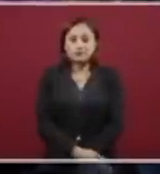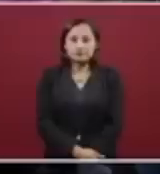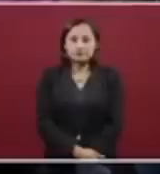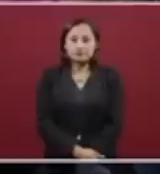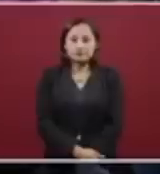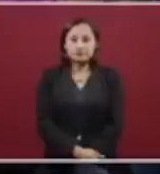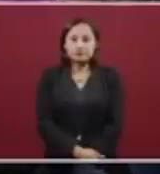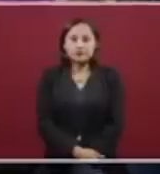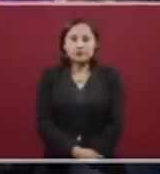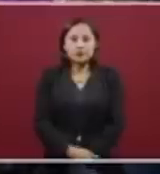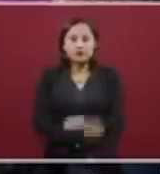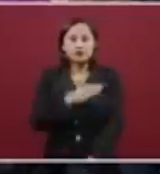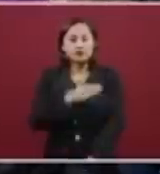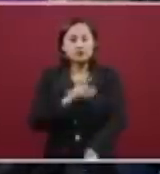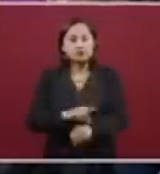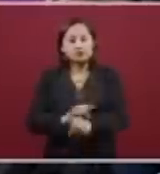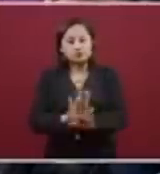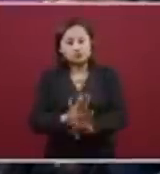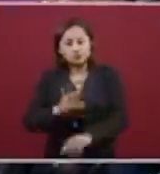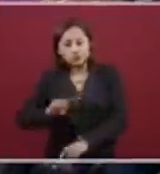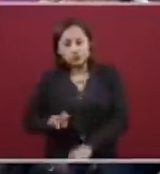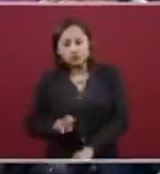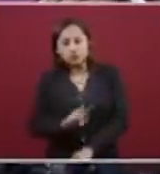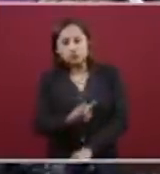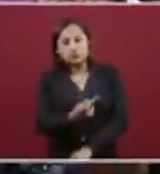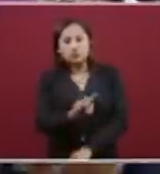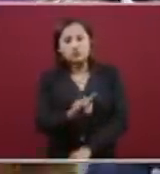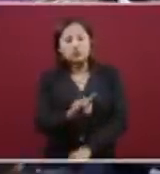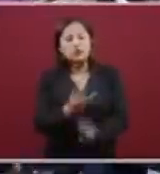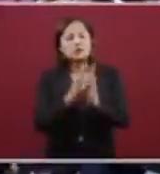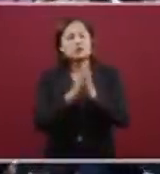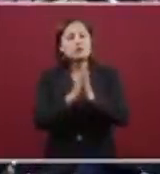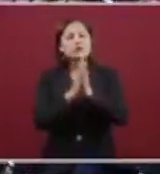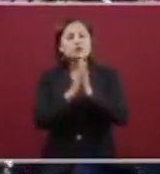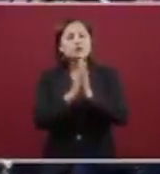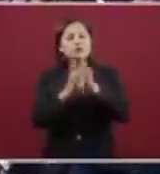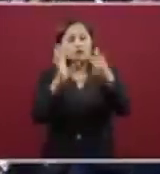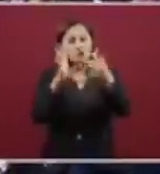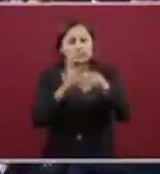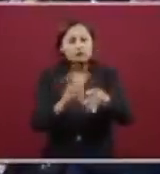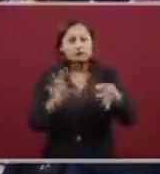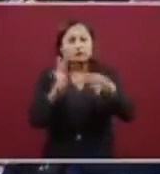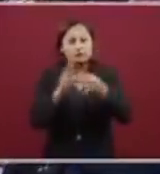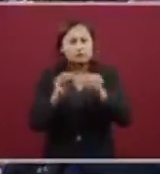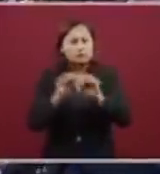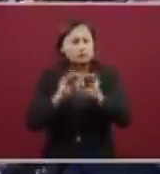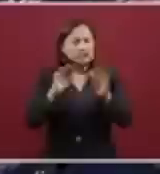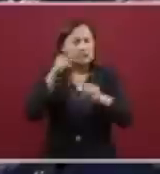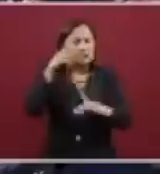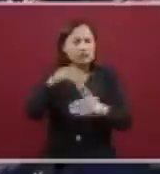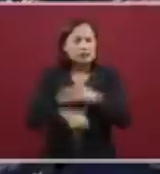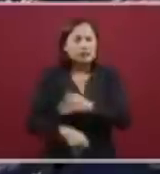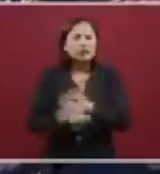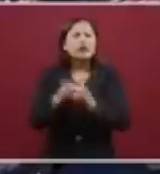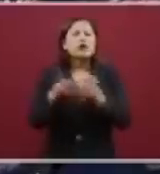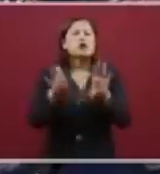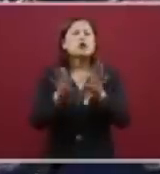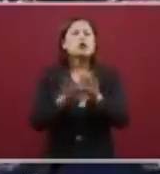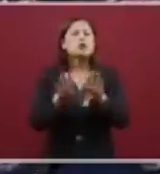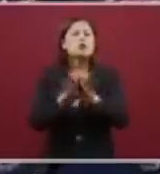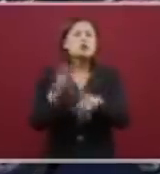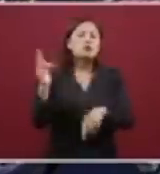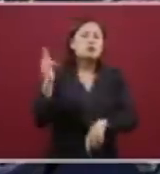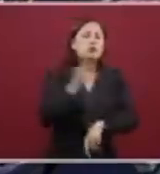qué tal buenos días quisiera preguntarle si nos puede abundar un poco más en el tema de las obras de interconexión cuáles son las vialidades